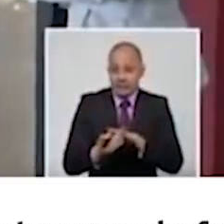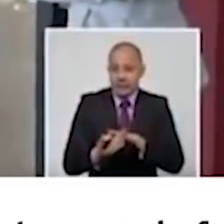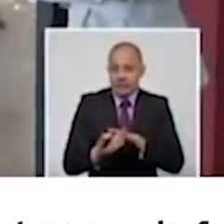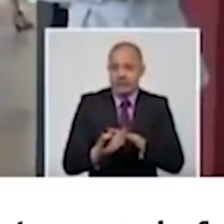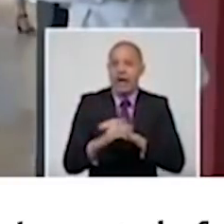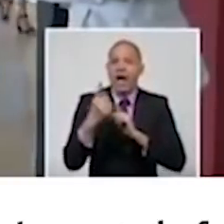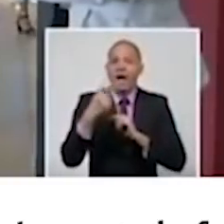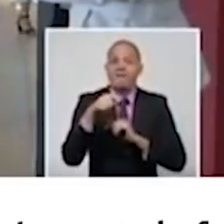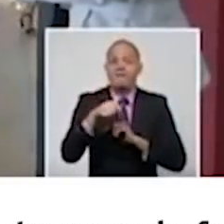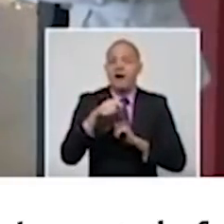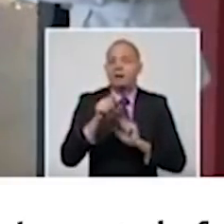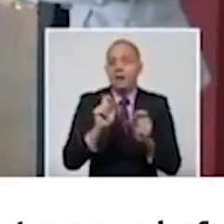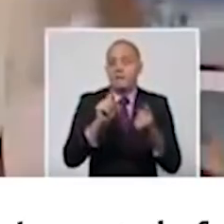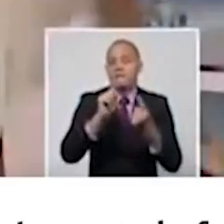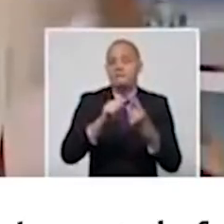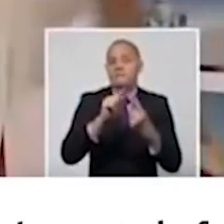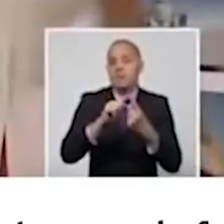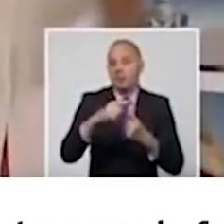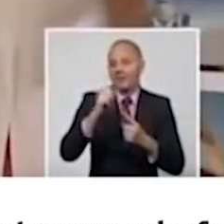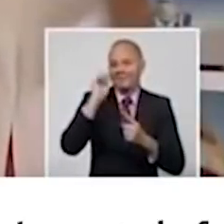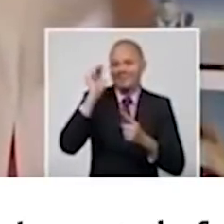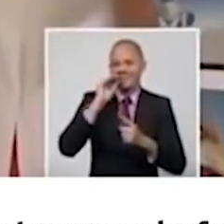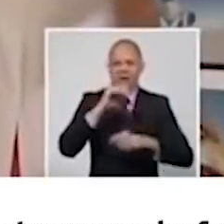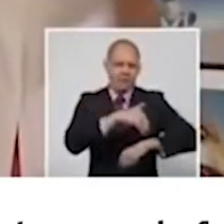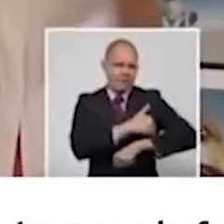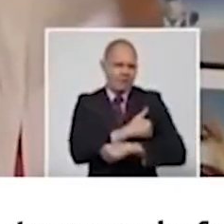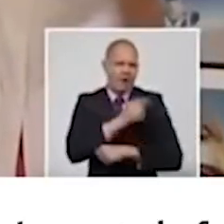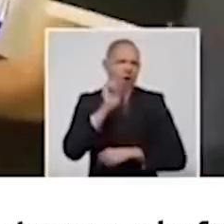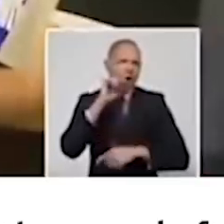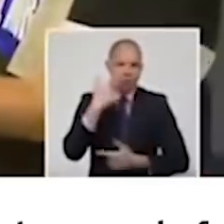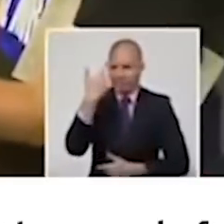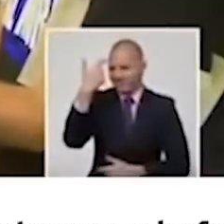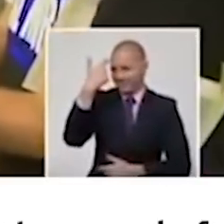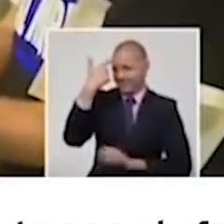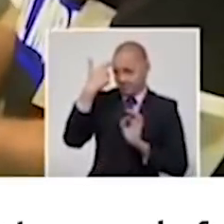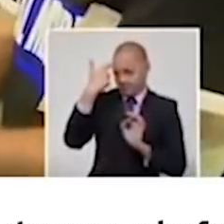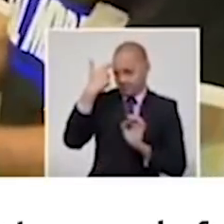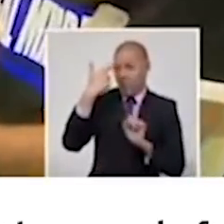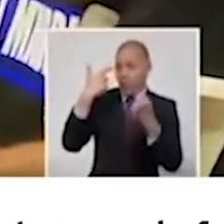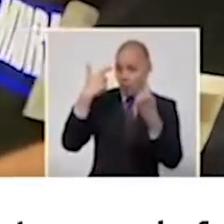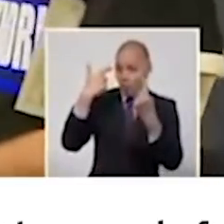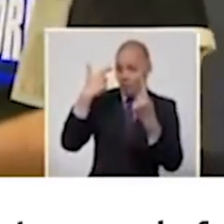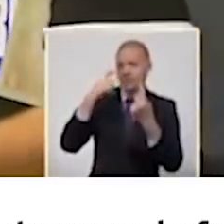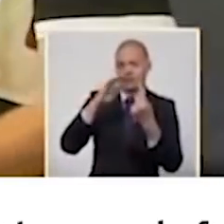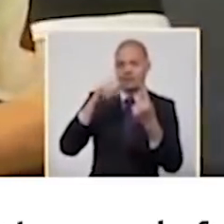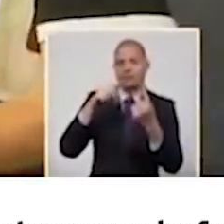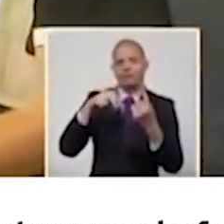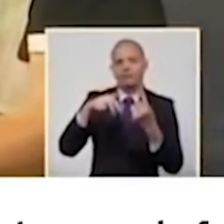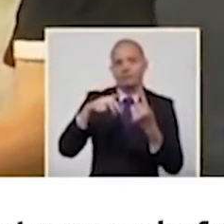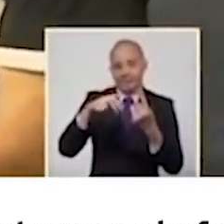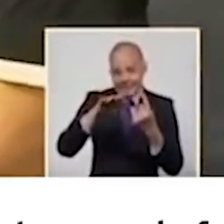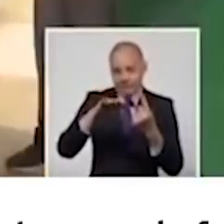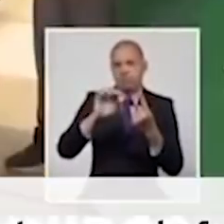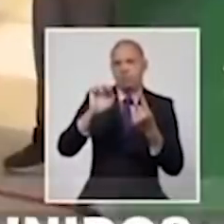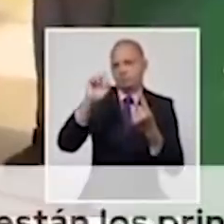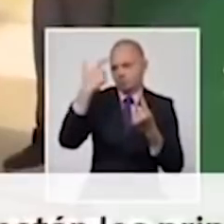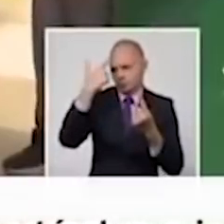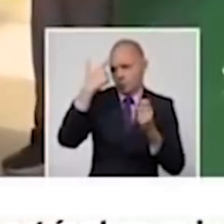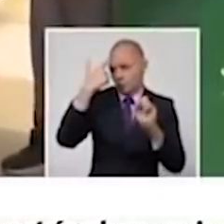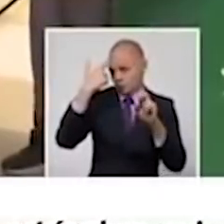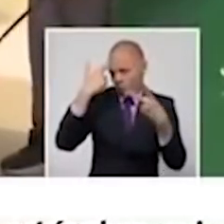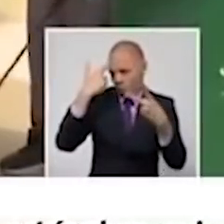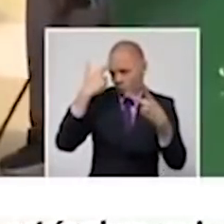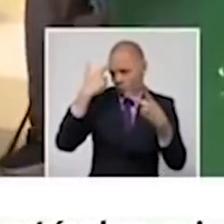persecución que has sufrido en España siendo ciudadano español y te podrían deportar. Te sugiero que lo analices bien con un abogado las opciones